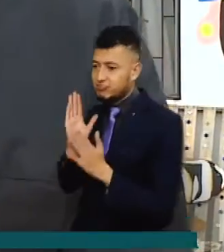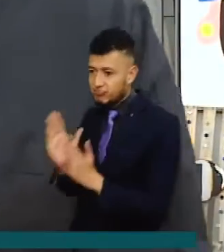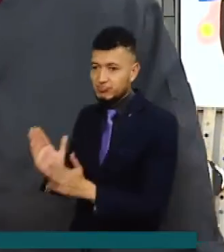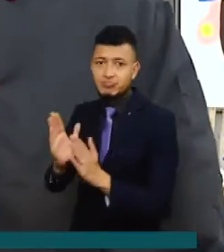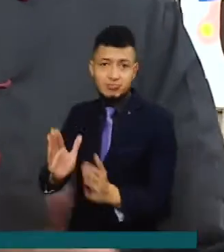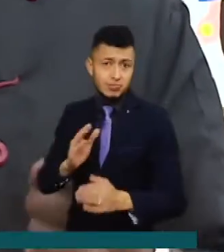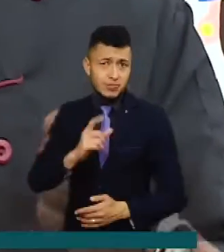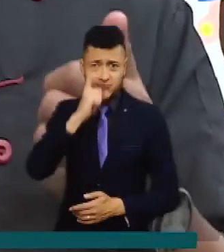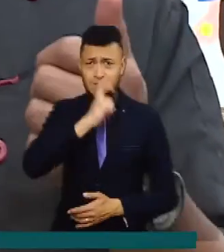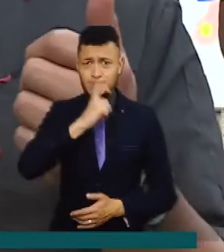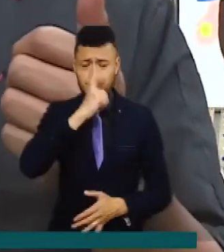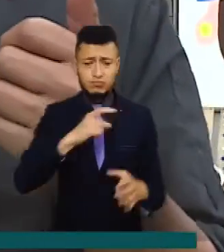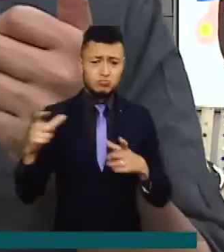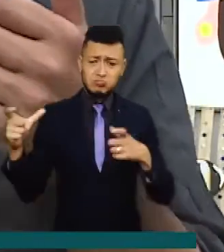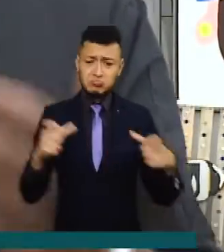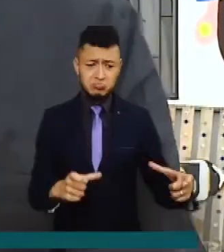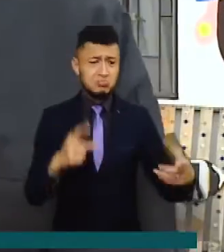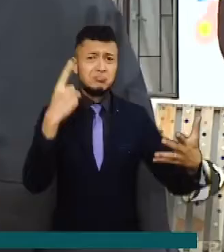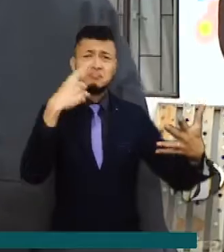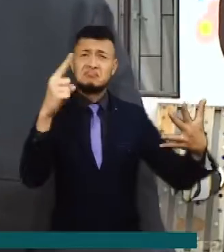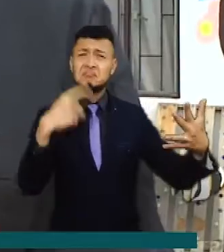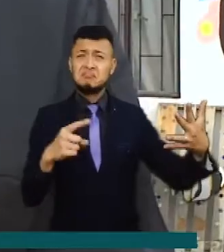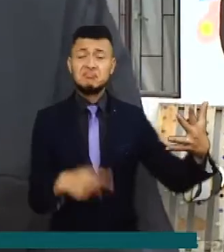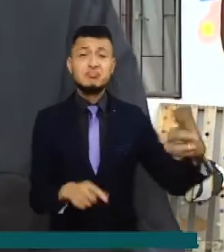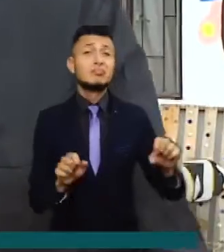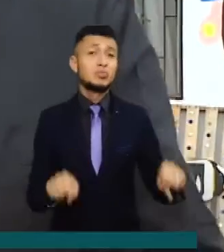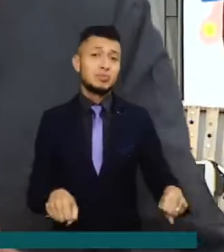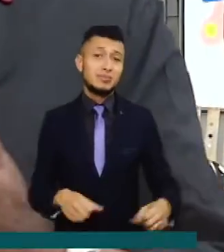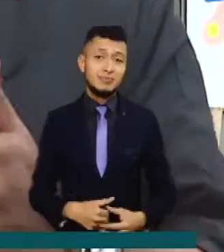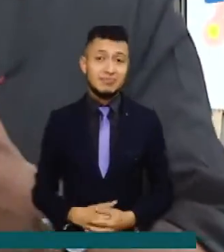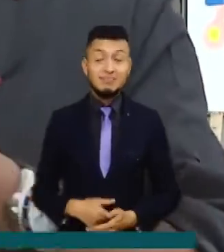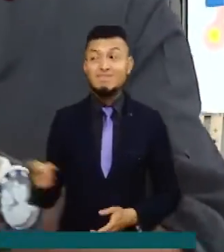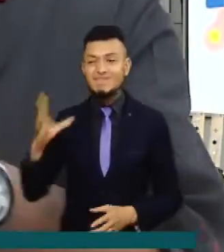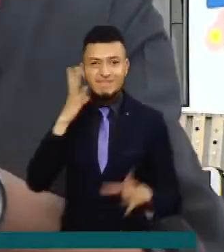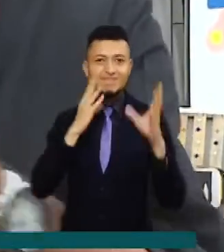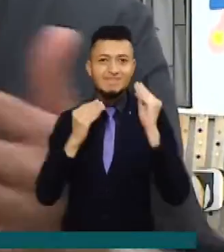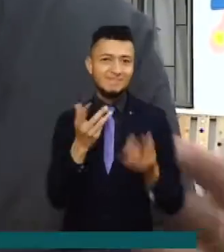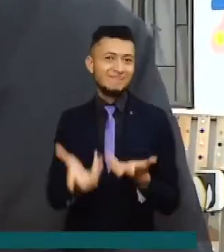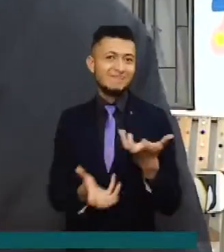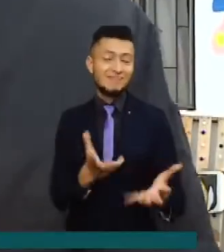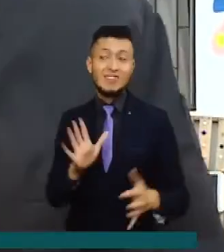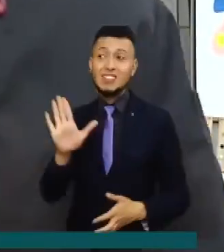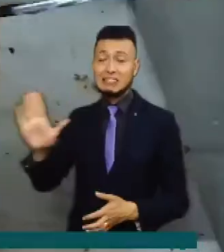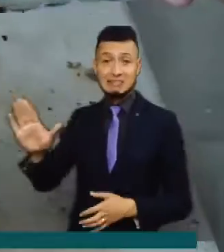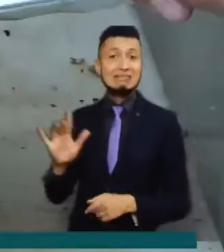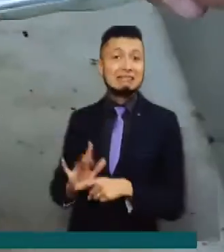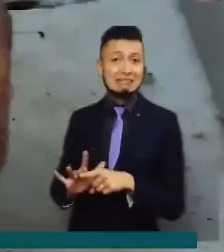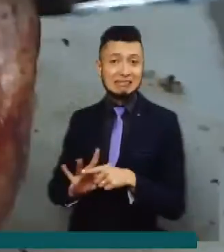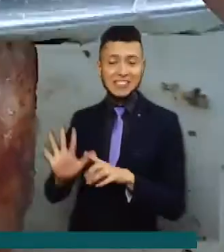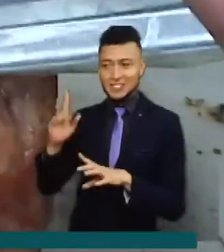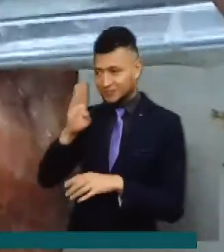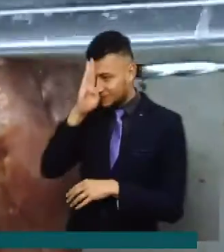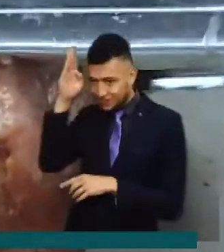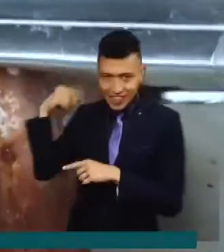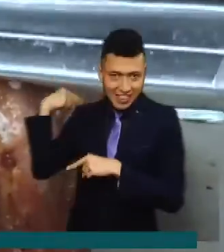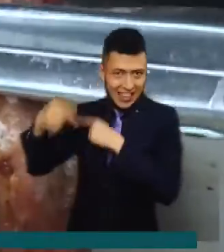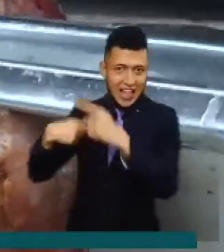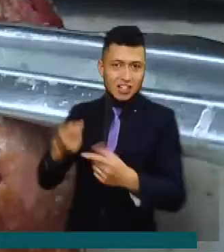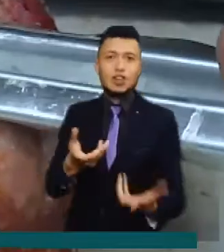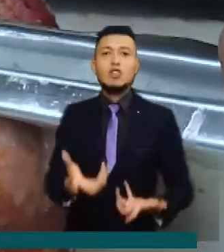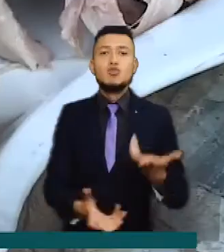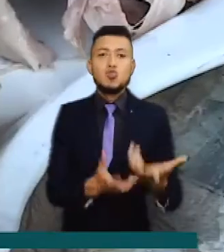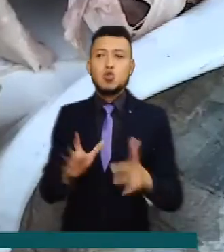si los platos de cerdo que son muchos esta experiencia gastronómica